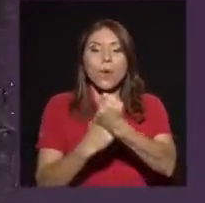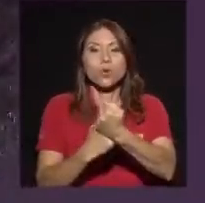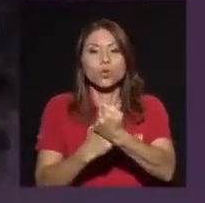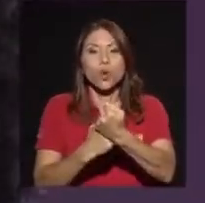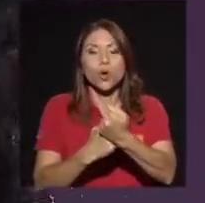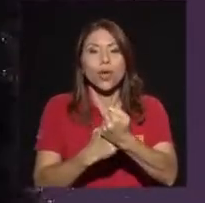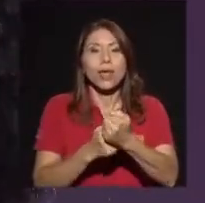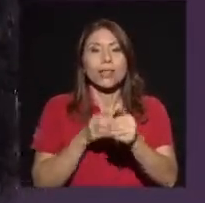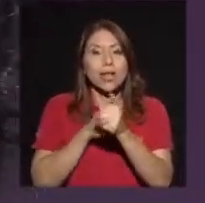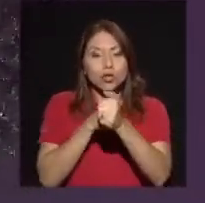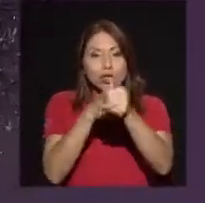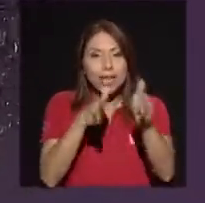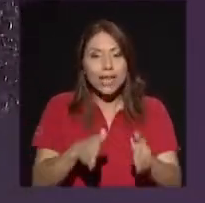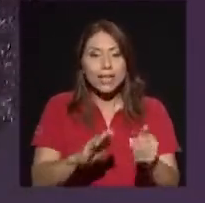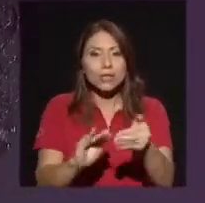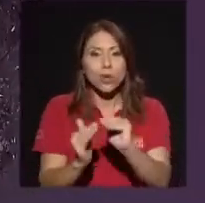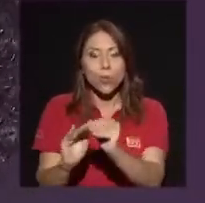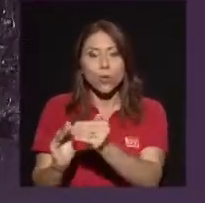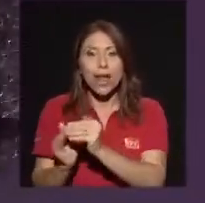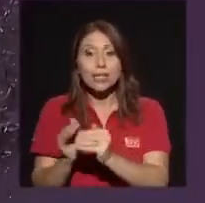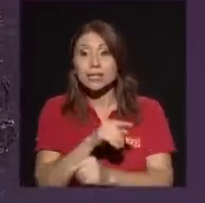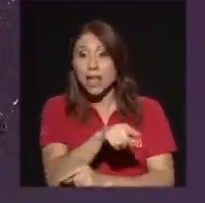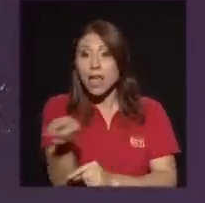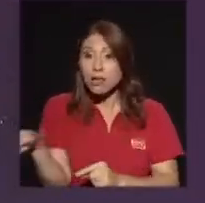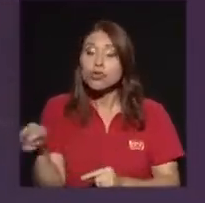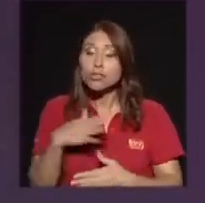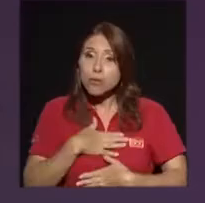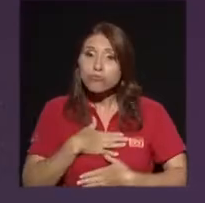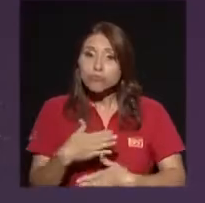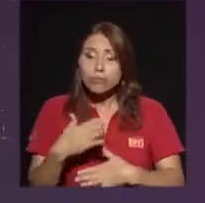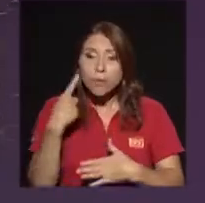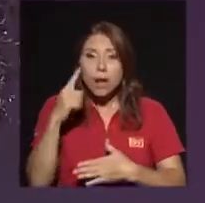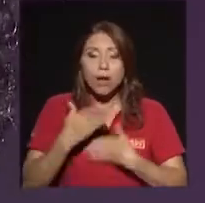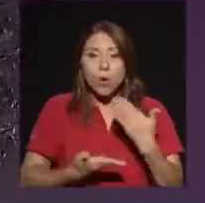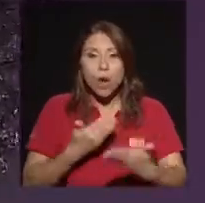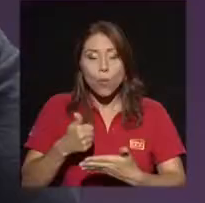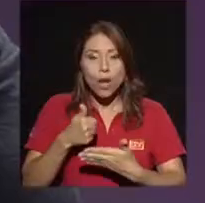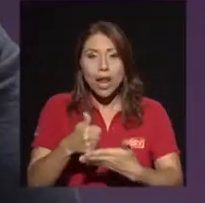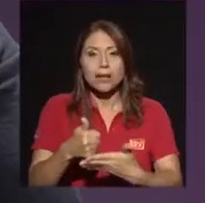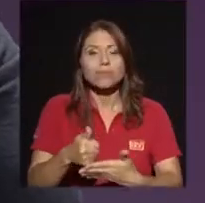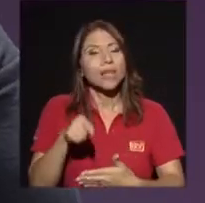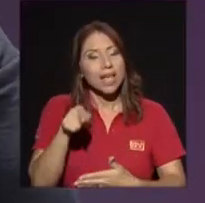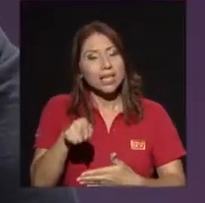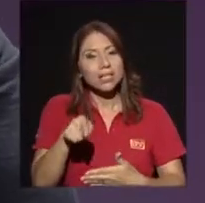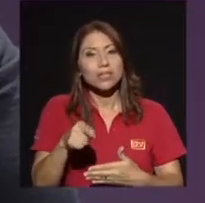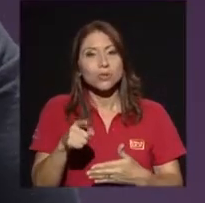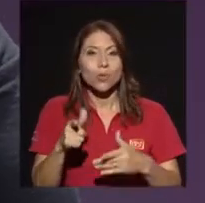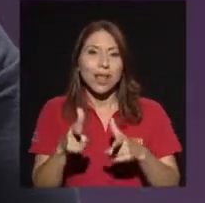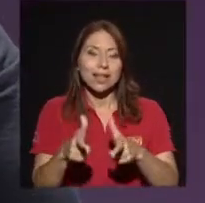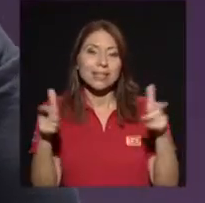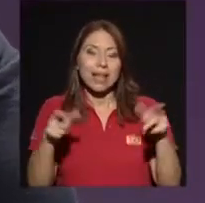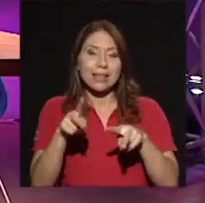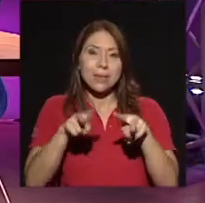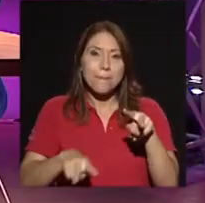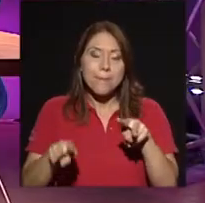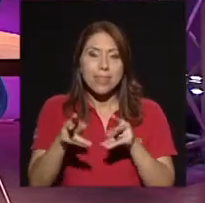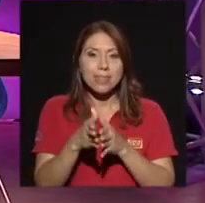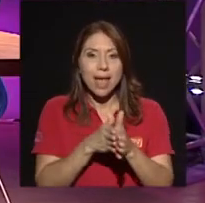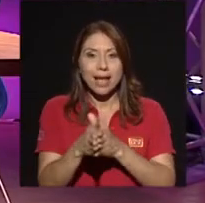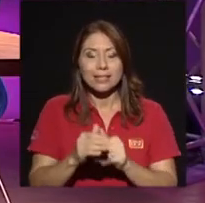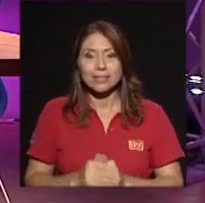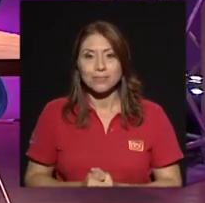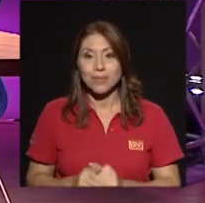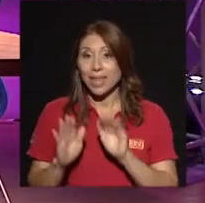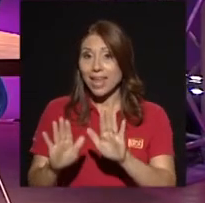los dirigentes comunales y demás, ellos están muy anuentes a colaborar y esa ha sido como una de las grandes ventajas. Genial,